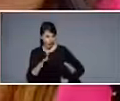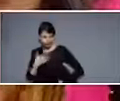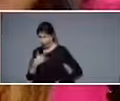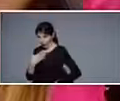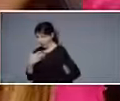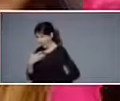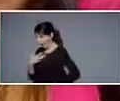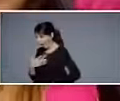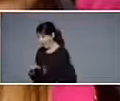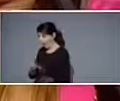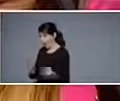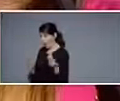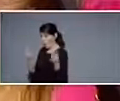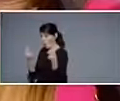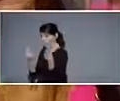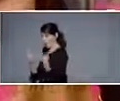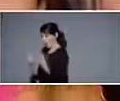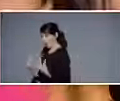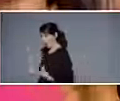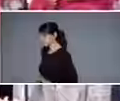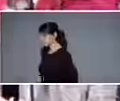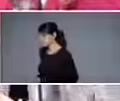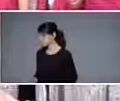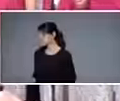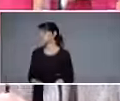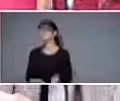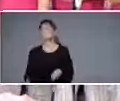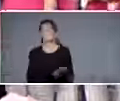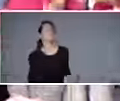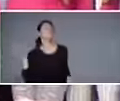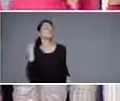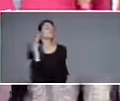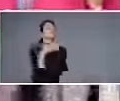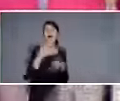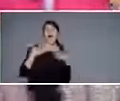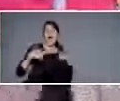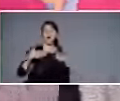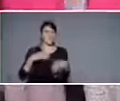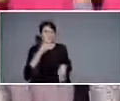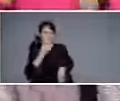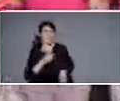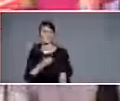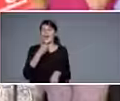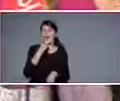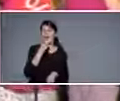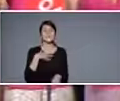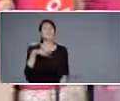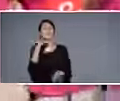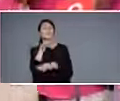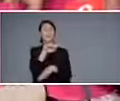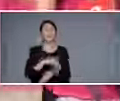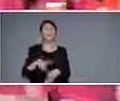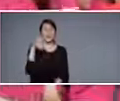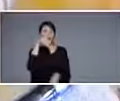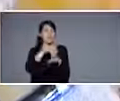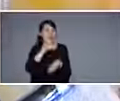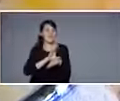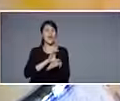compliques, casi nada la colega. Y vamos todas monas al